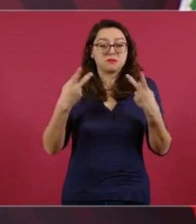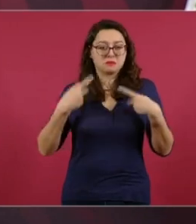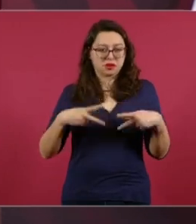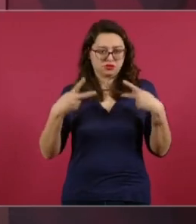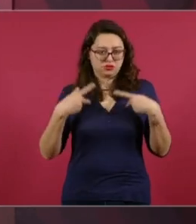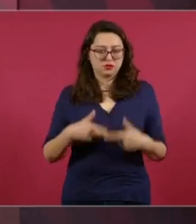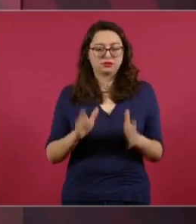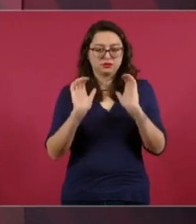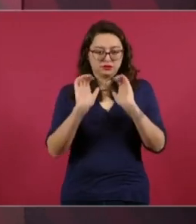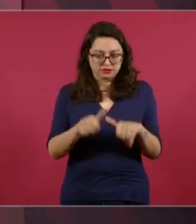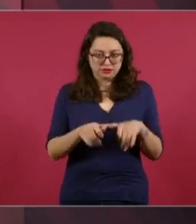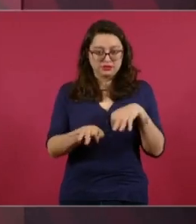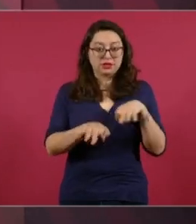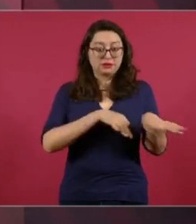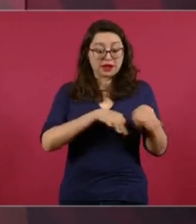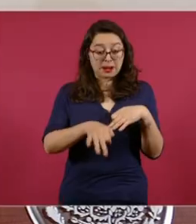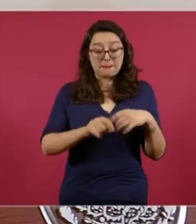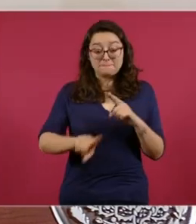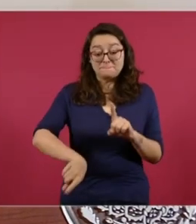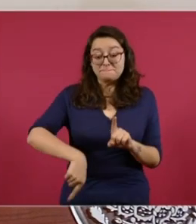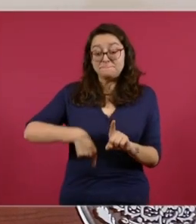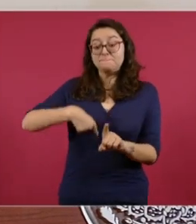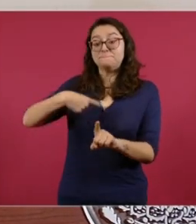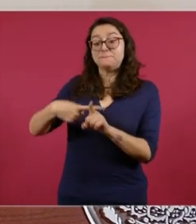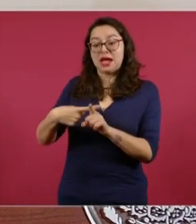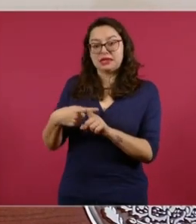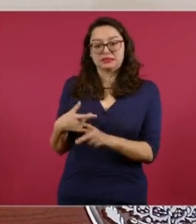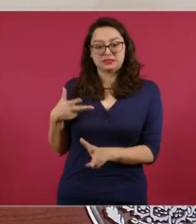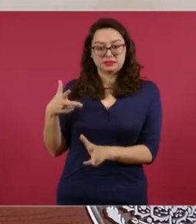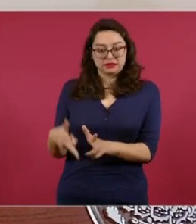En el ferrocarril,